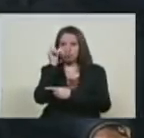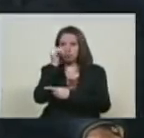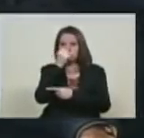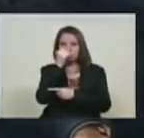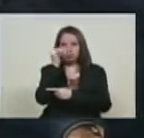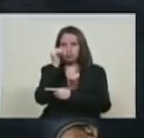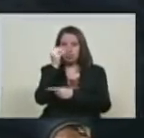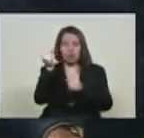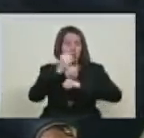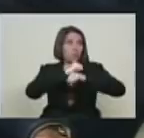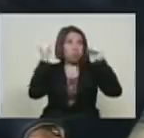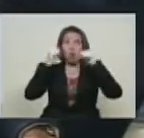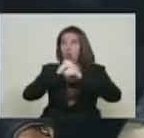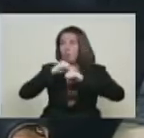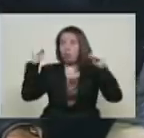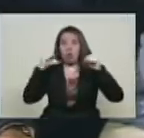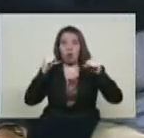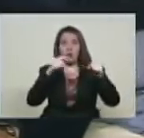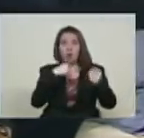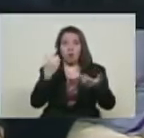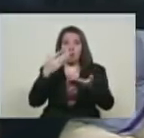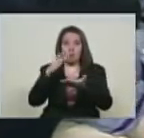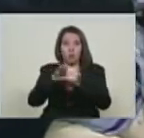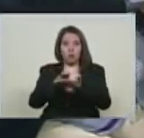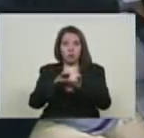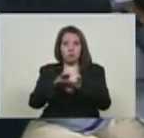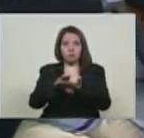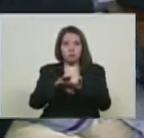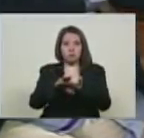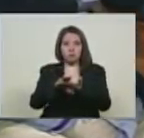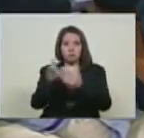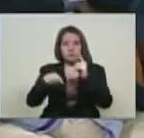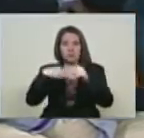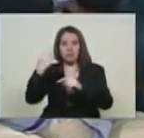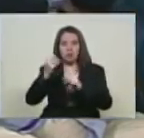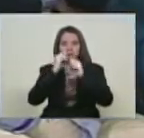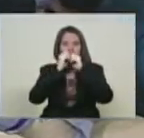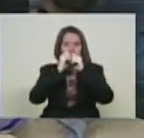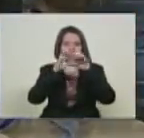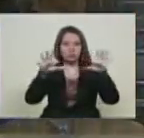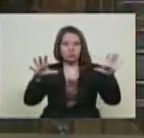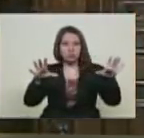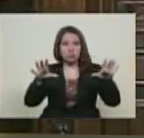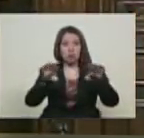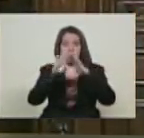momento de las explosiones y del asesinato y con esas grabaciones difundir a nivel mundial